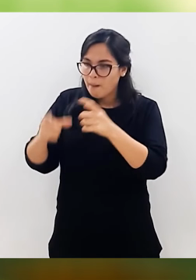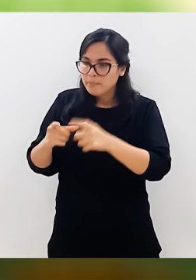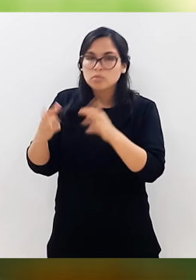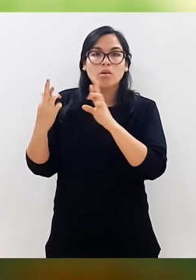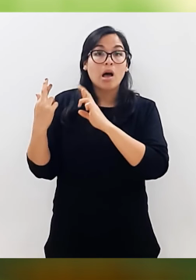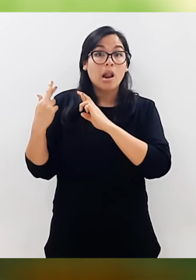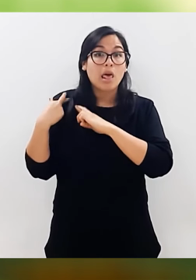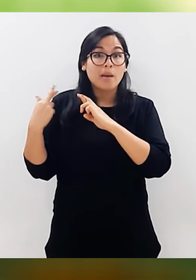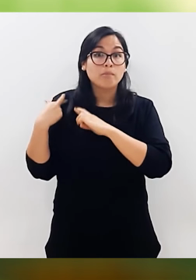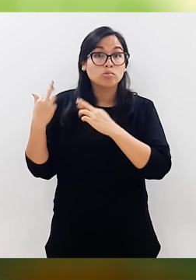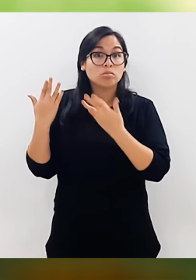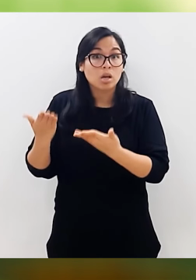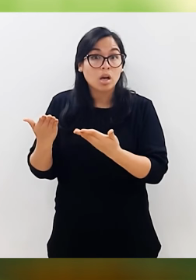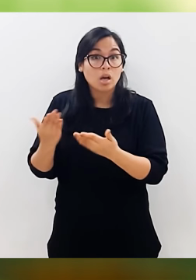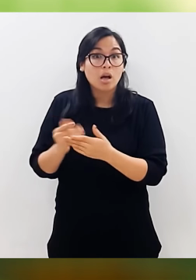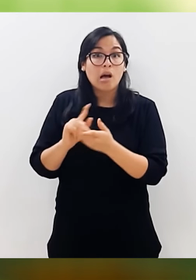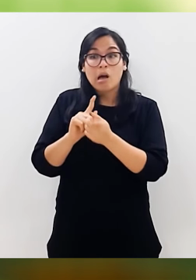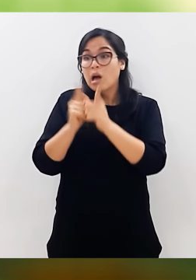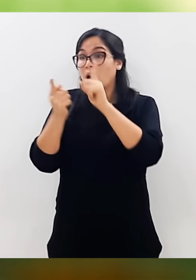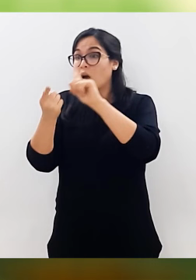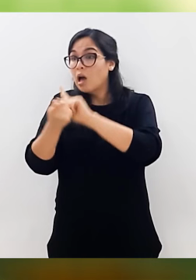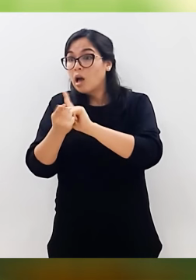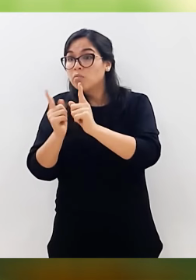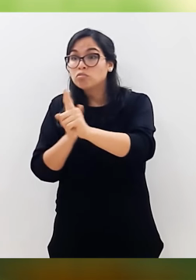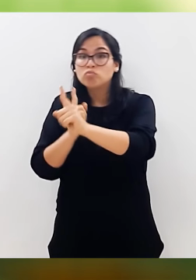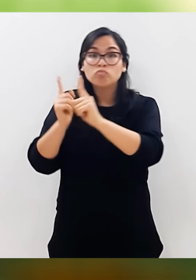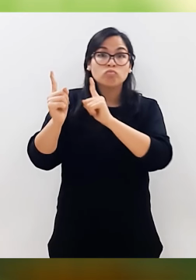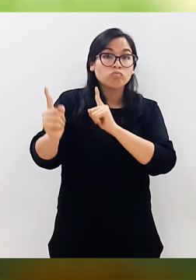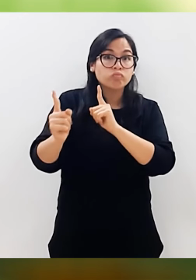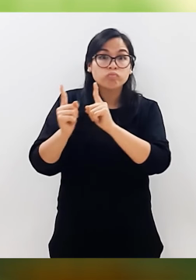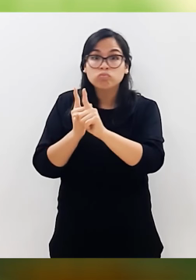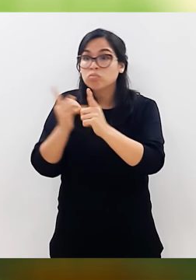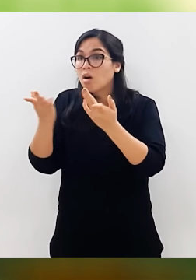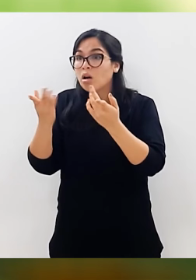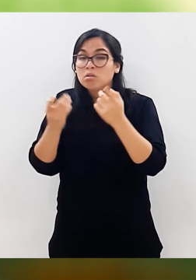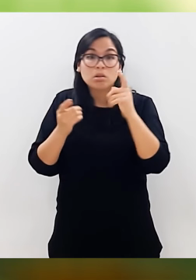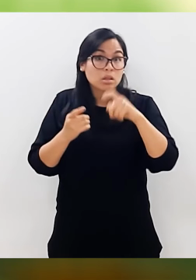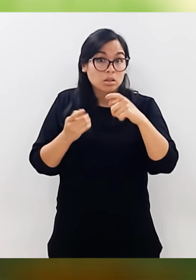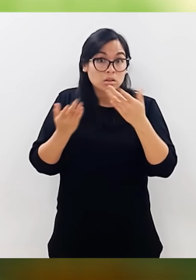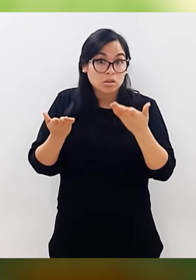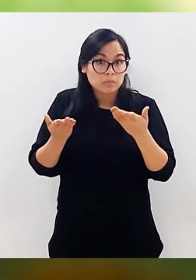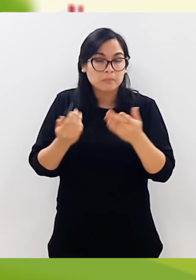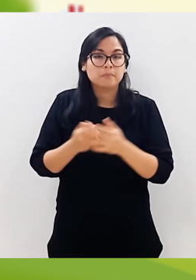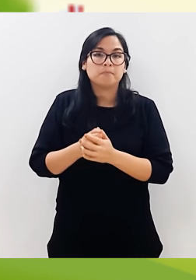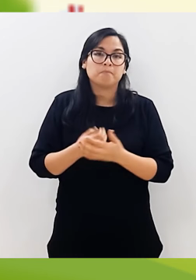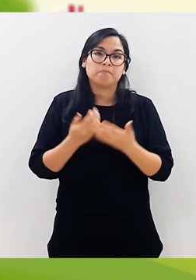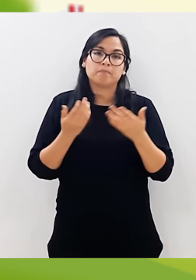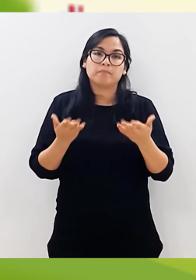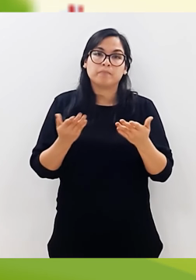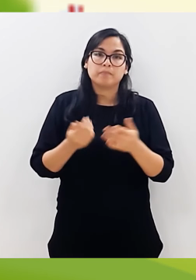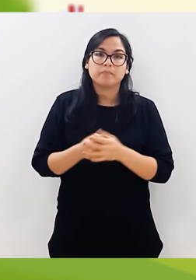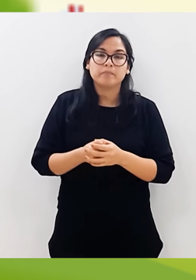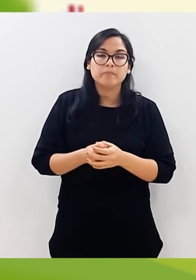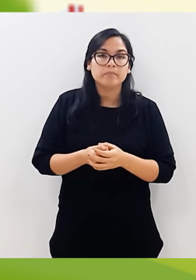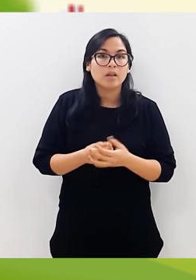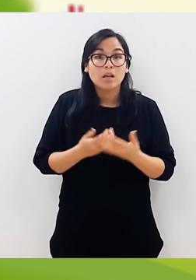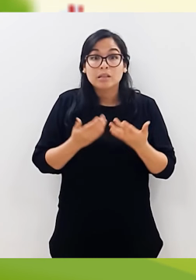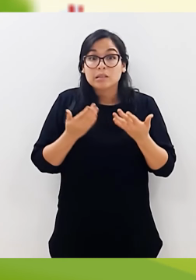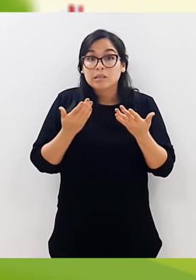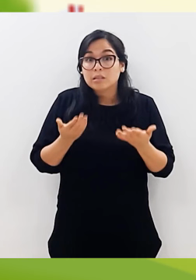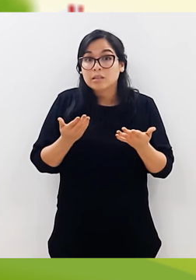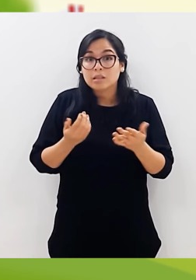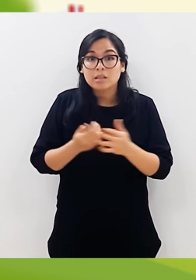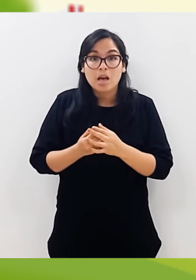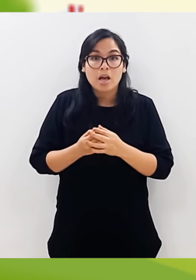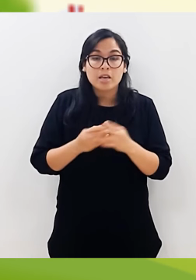realizar un cambio en alguno de ellos en caso sea necesario. En el caso que haya